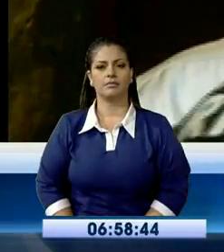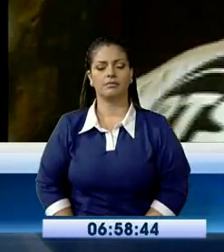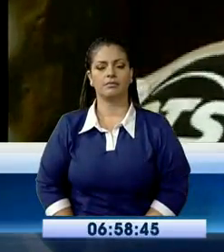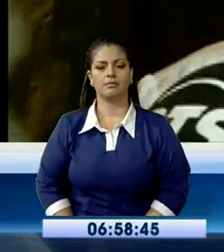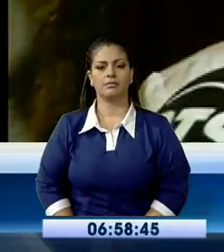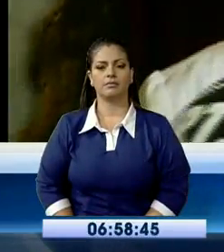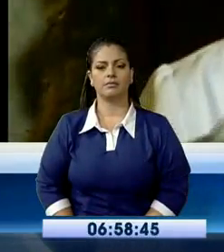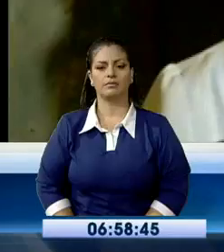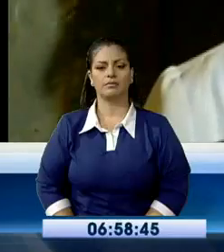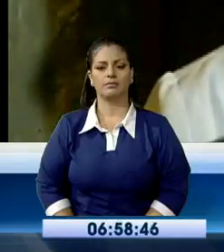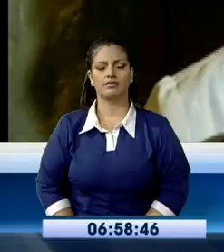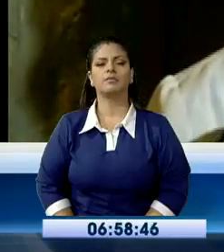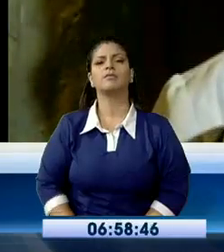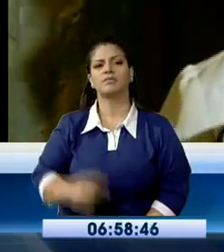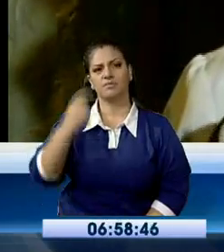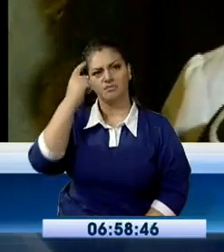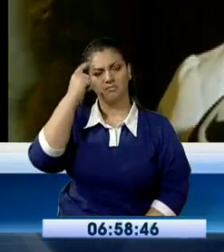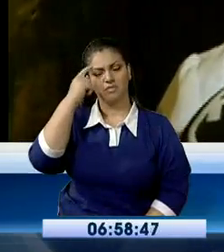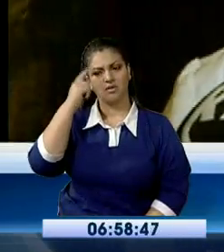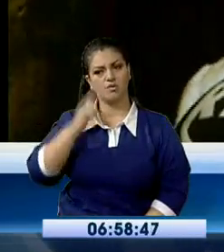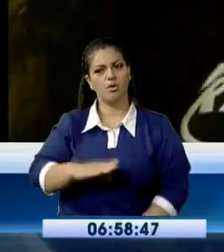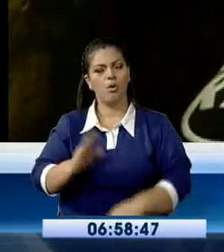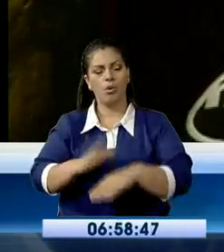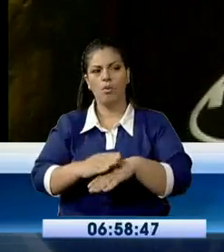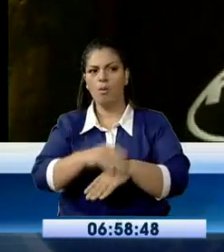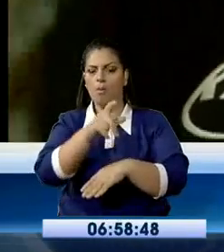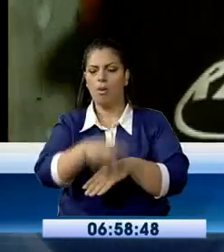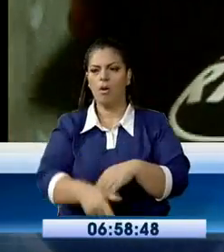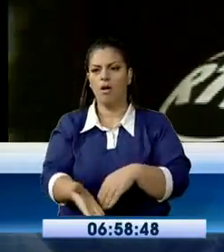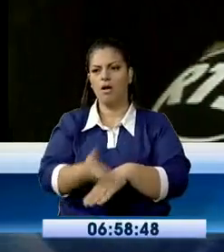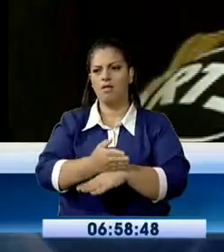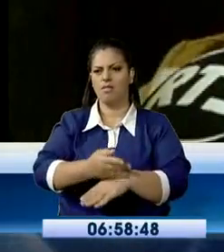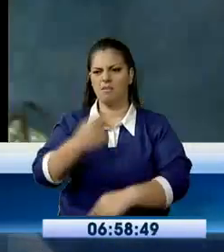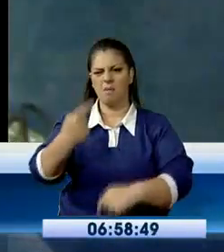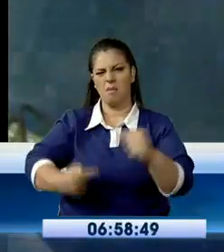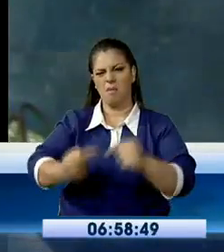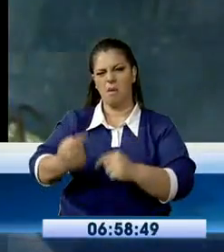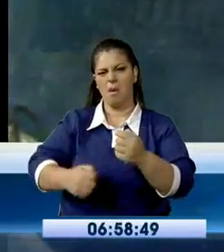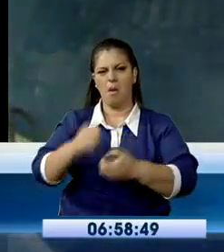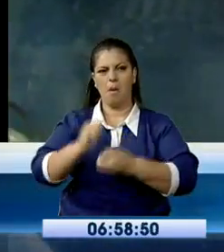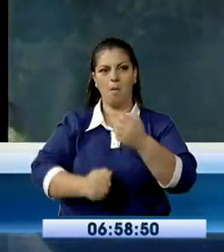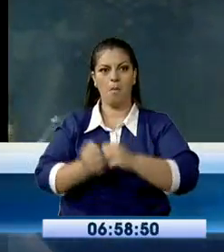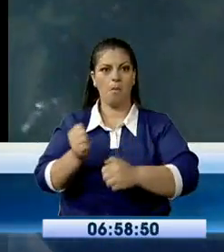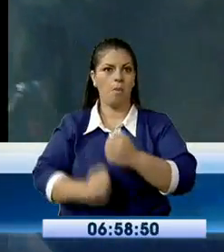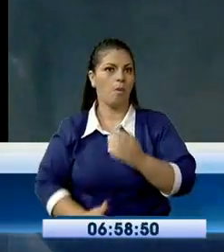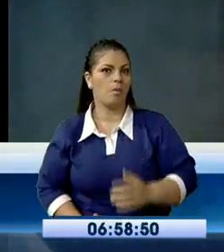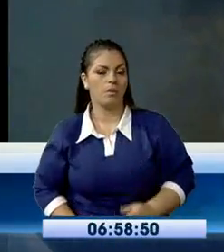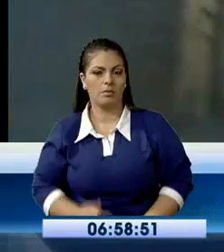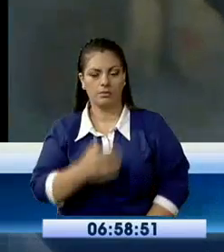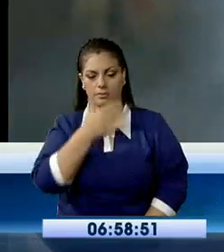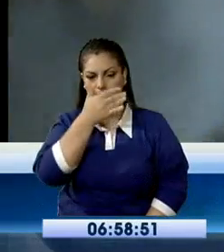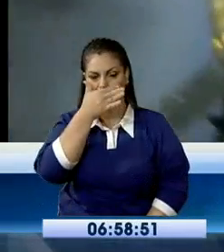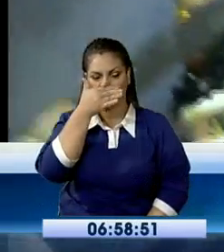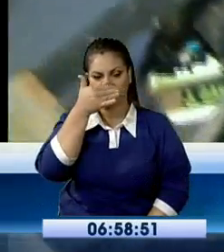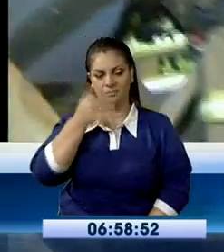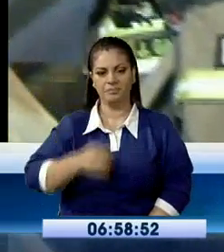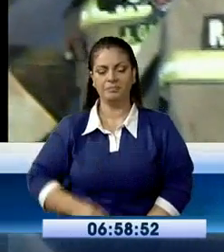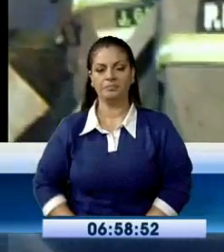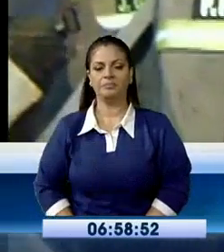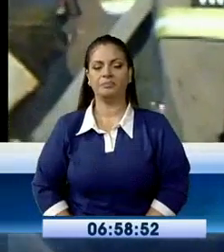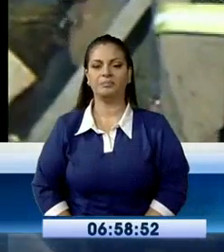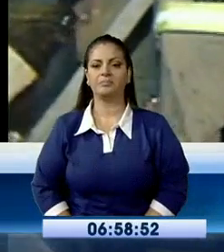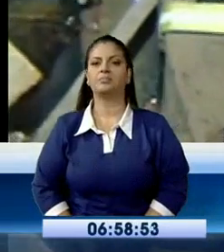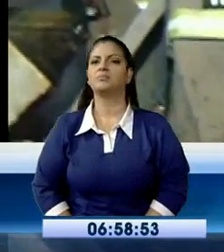¿Tenía problemas? Sí. Sí, porque para hacer los cables se caen los cables, pues tú ya sabes que eso se caen los cables, pues en el suelo. Que